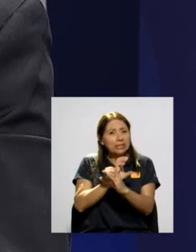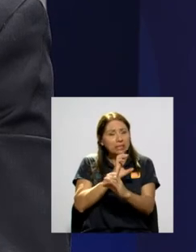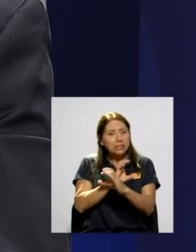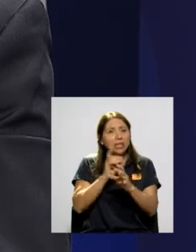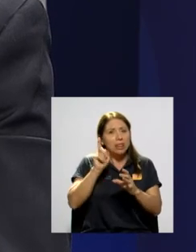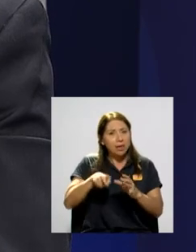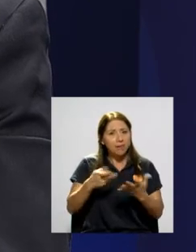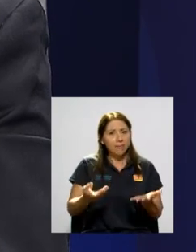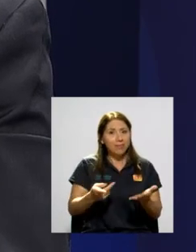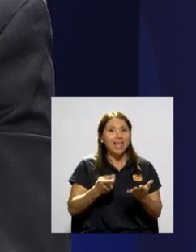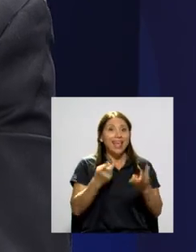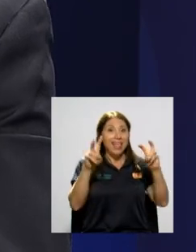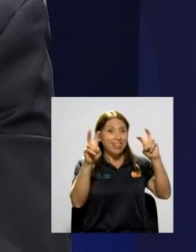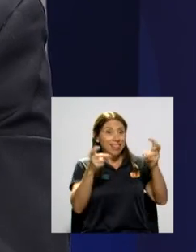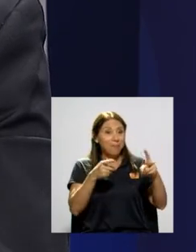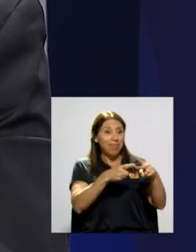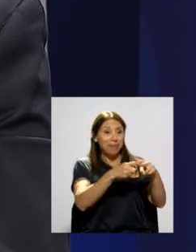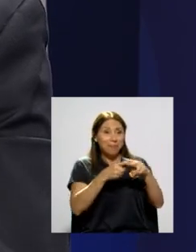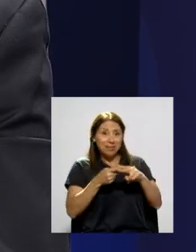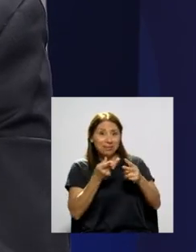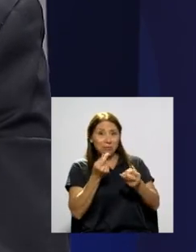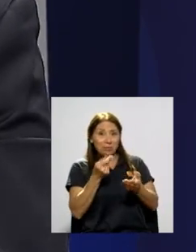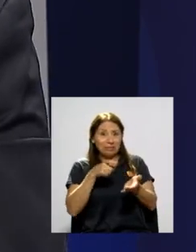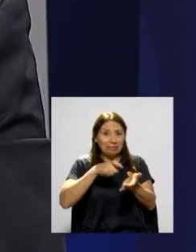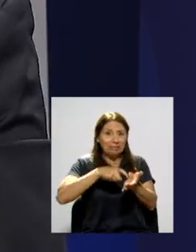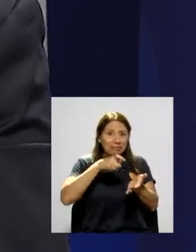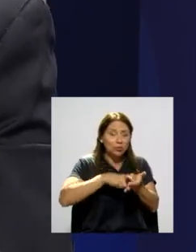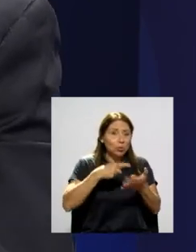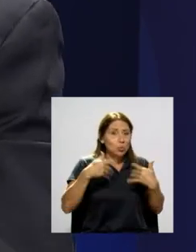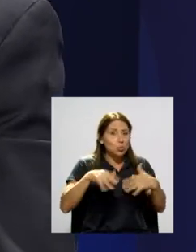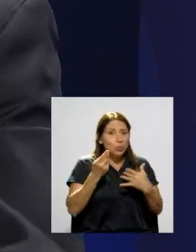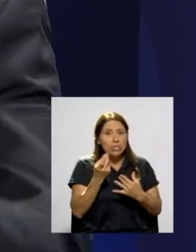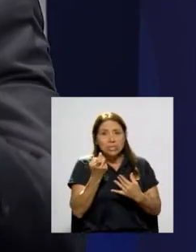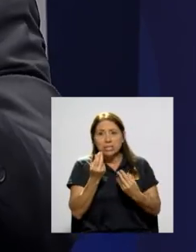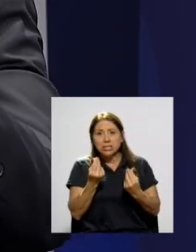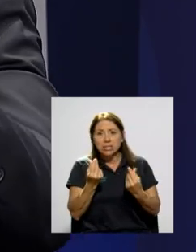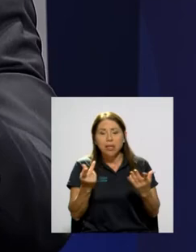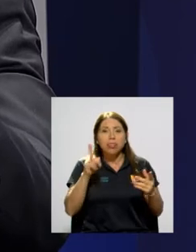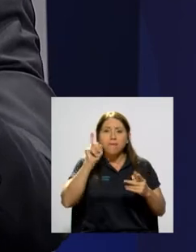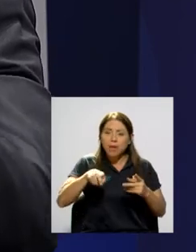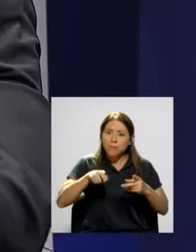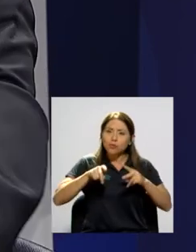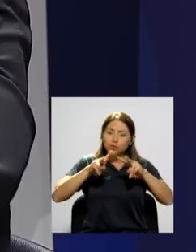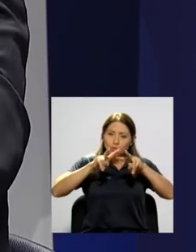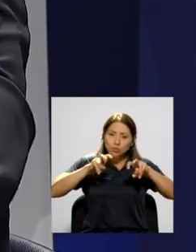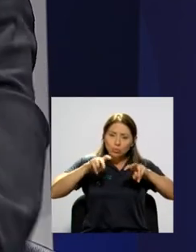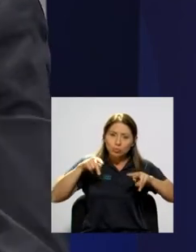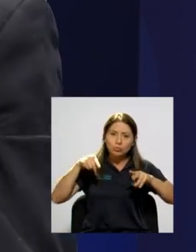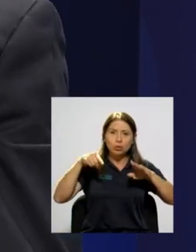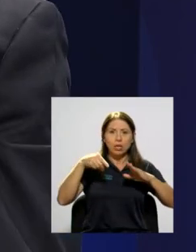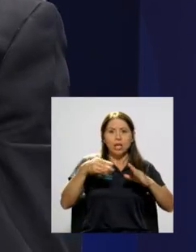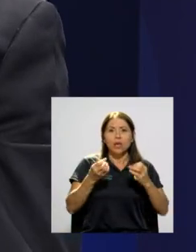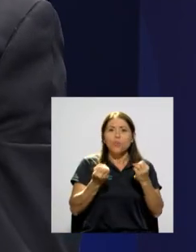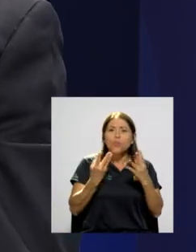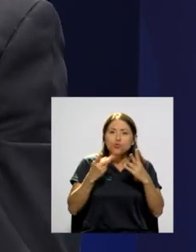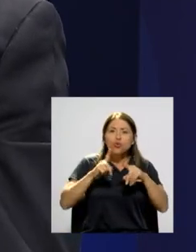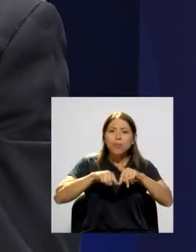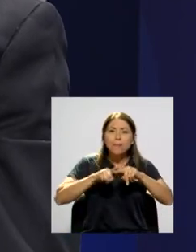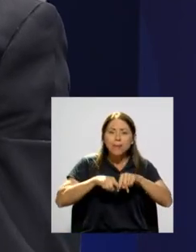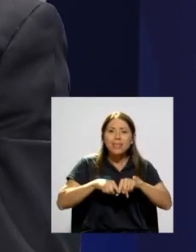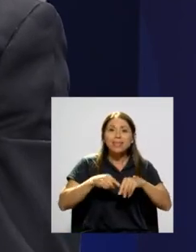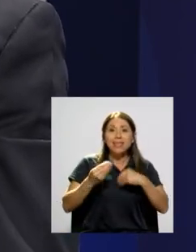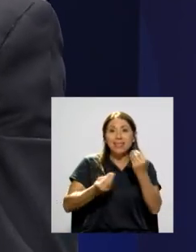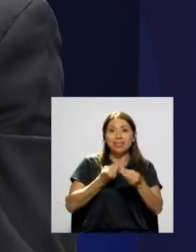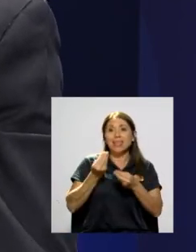tema del déficit fiscal tenemos que entrarle y muy a fondo. Y mucho dependerá de esos alineamientos que se den con ese